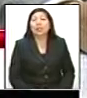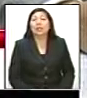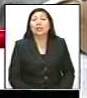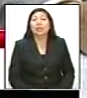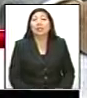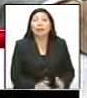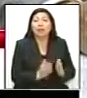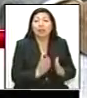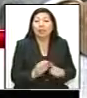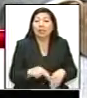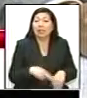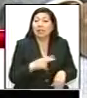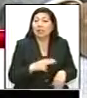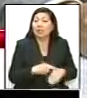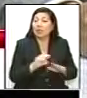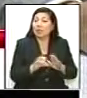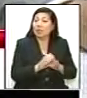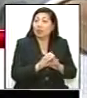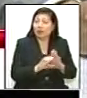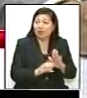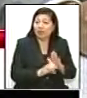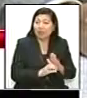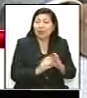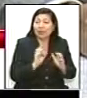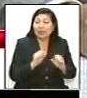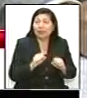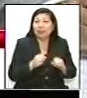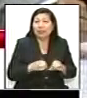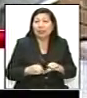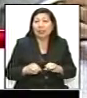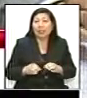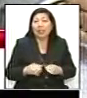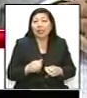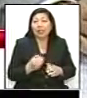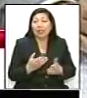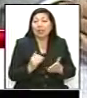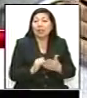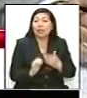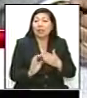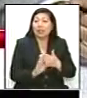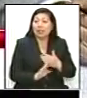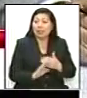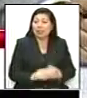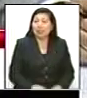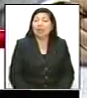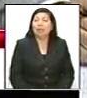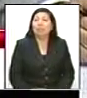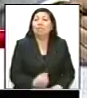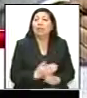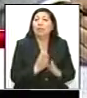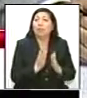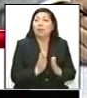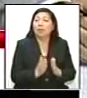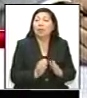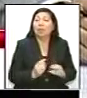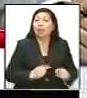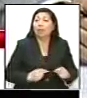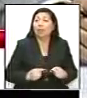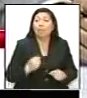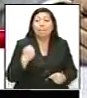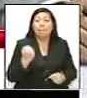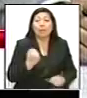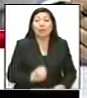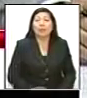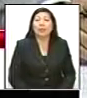los órganos de naturaleza constitucional van a ser aquellos que garantizan o que forman parte de la división de los